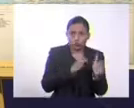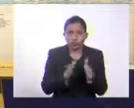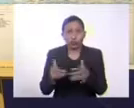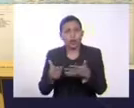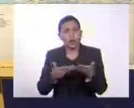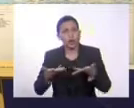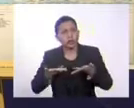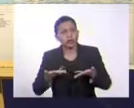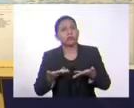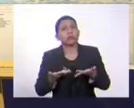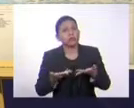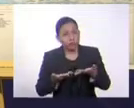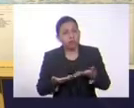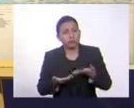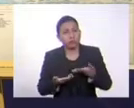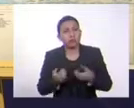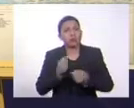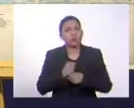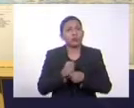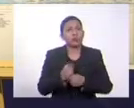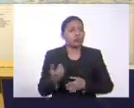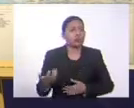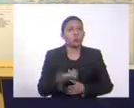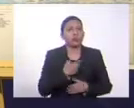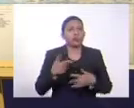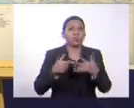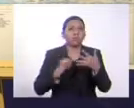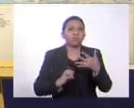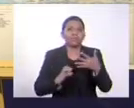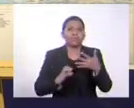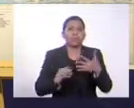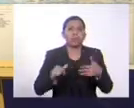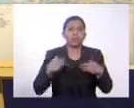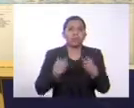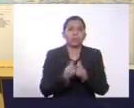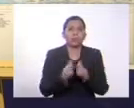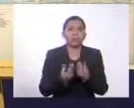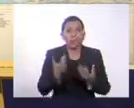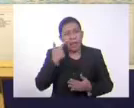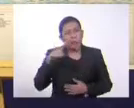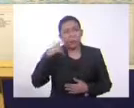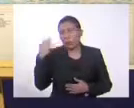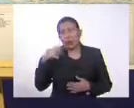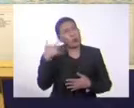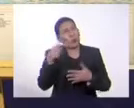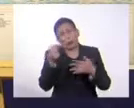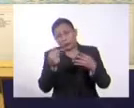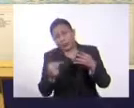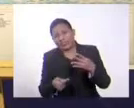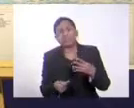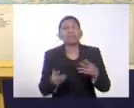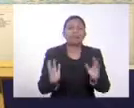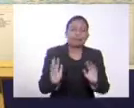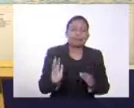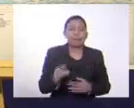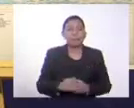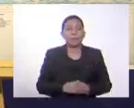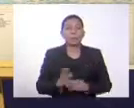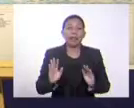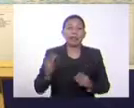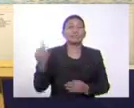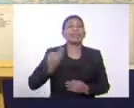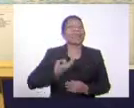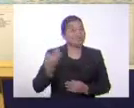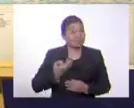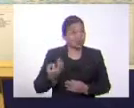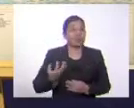muchos ejemplos, pero cada uno podríamos ubicarnos en las necesidades que tenemos en nuestra comunidad, en nuestra localidad y